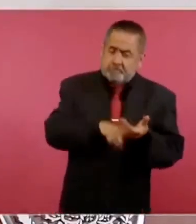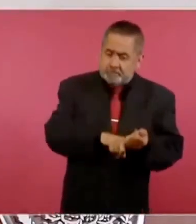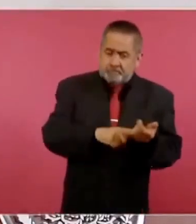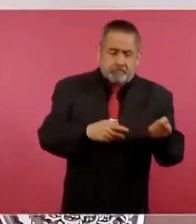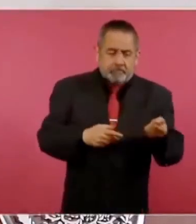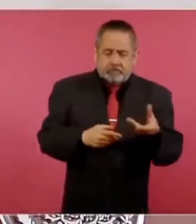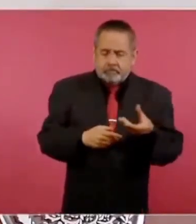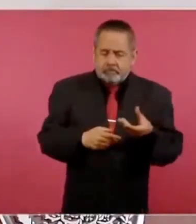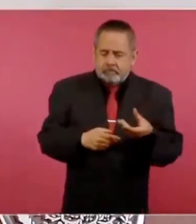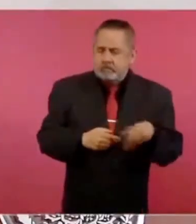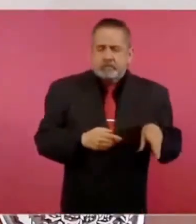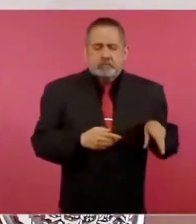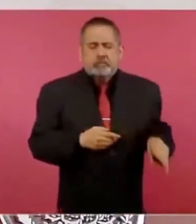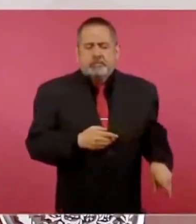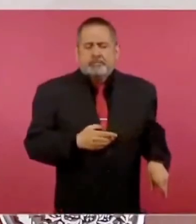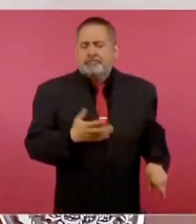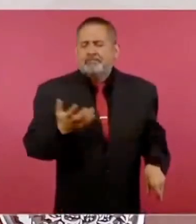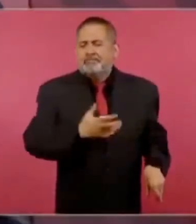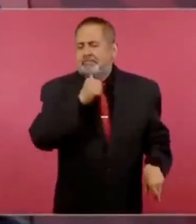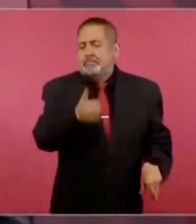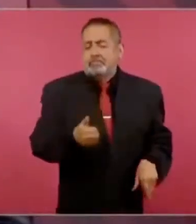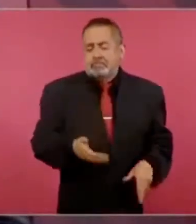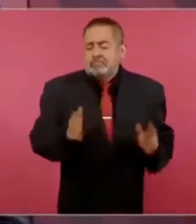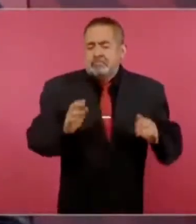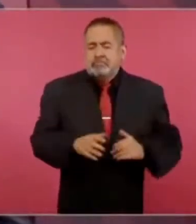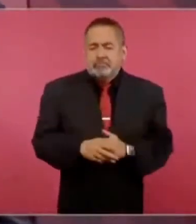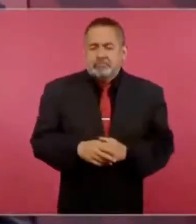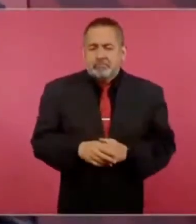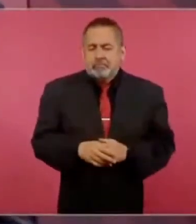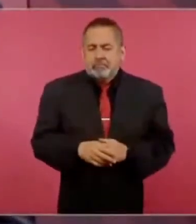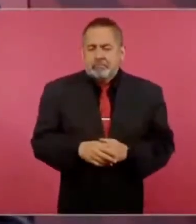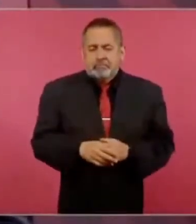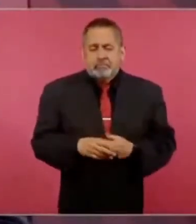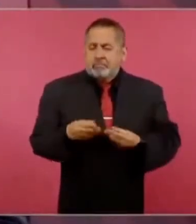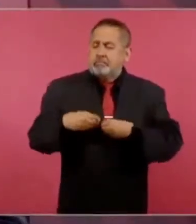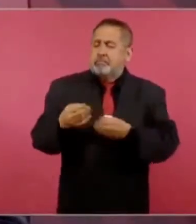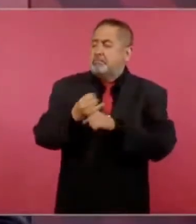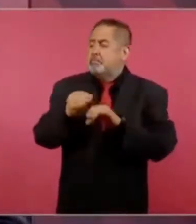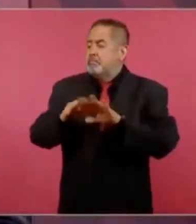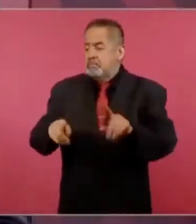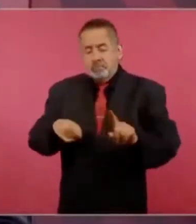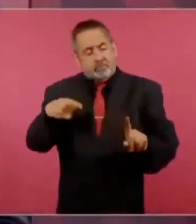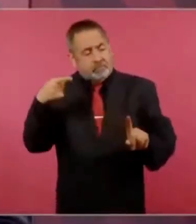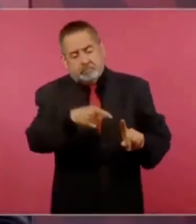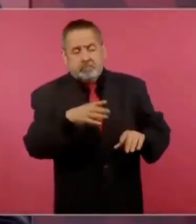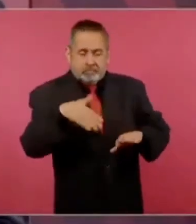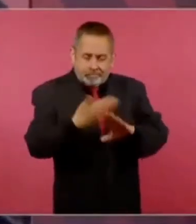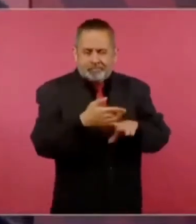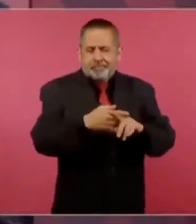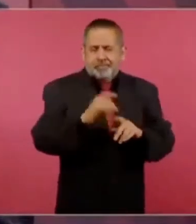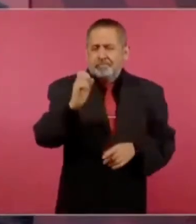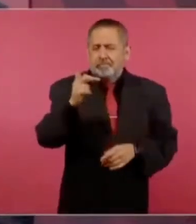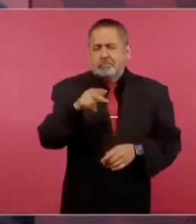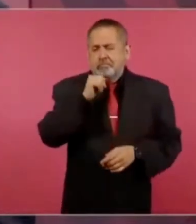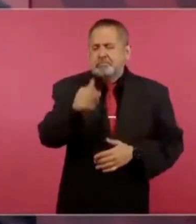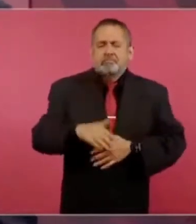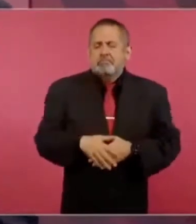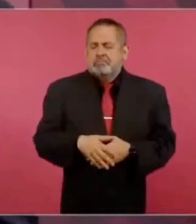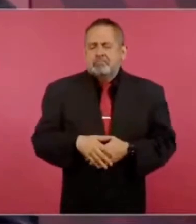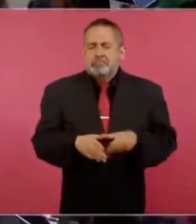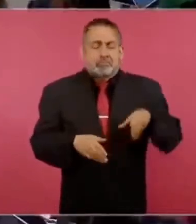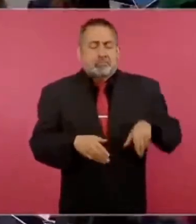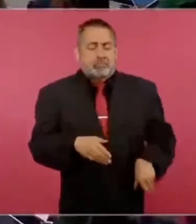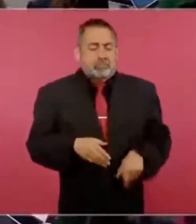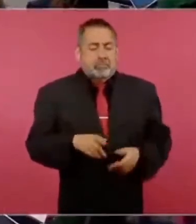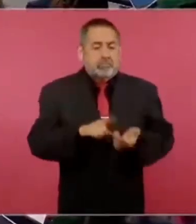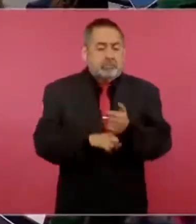Y no entregaron la información. Y el Instituto Electoral, no sé